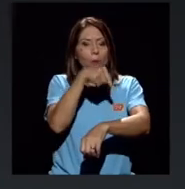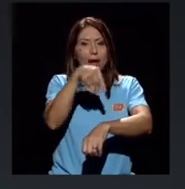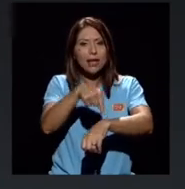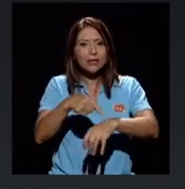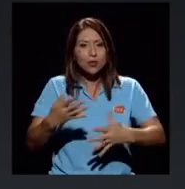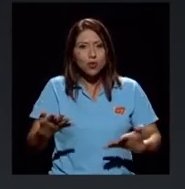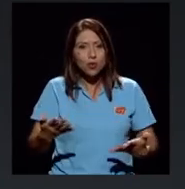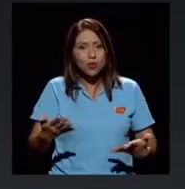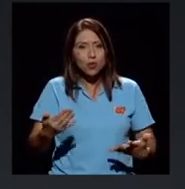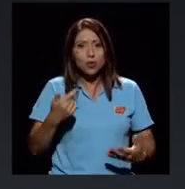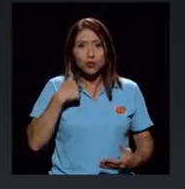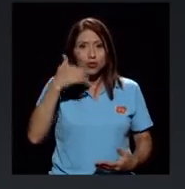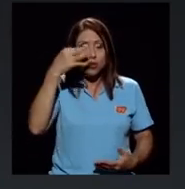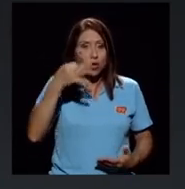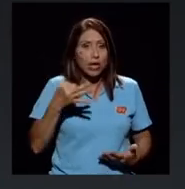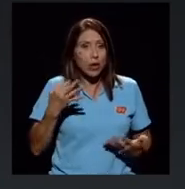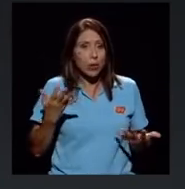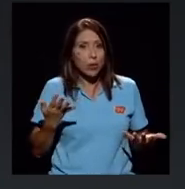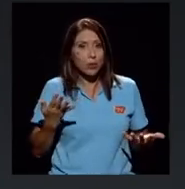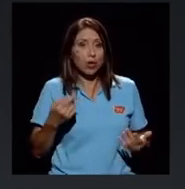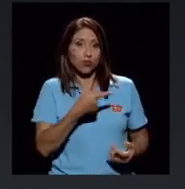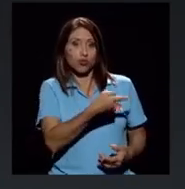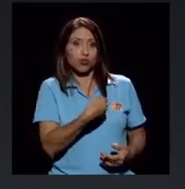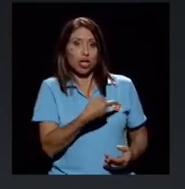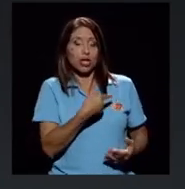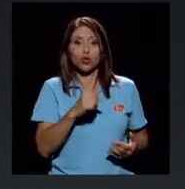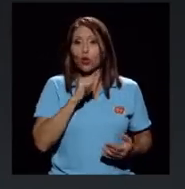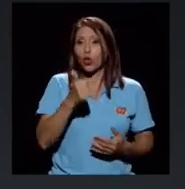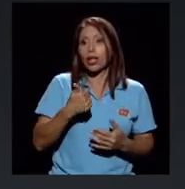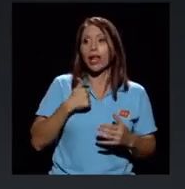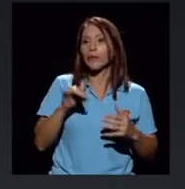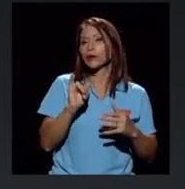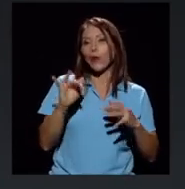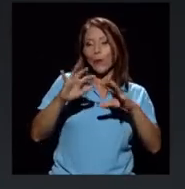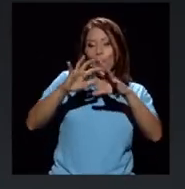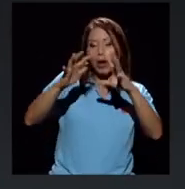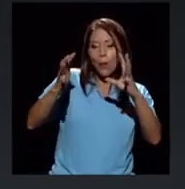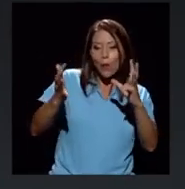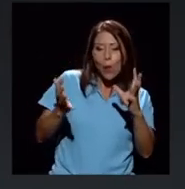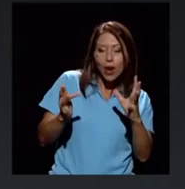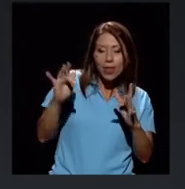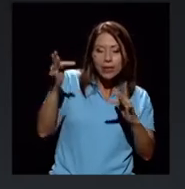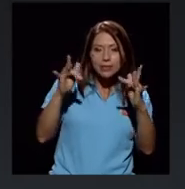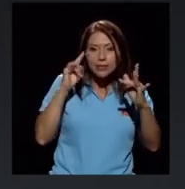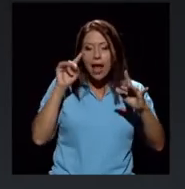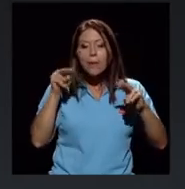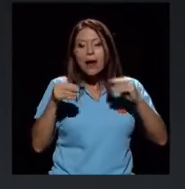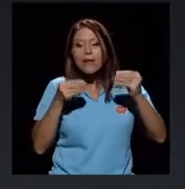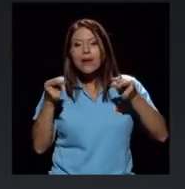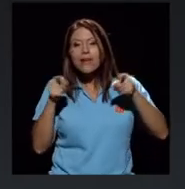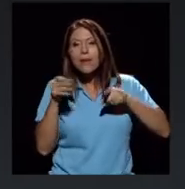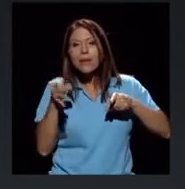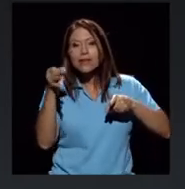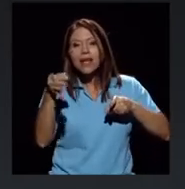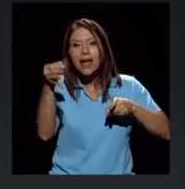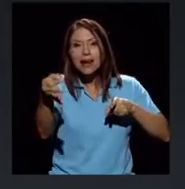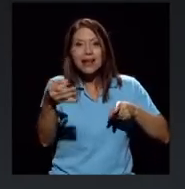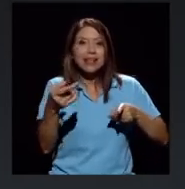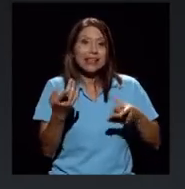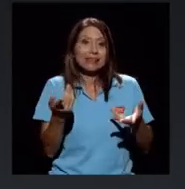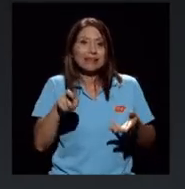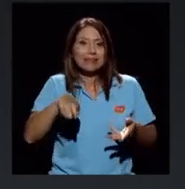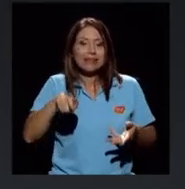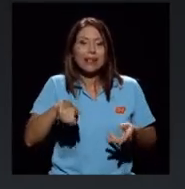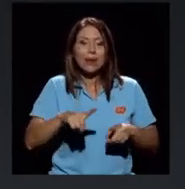yo creo que eso digo ni usted ni yo tenemos bola de cristal qué es más o menos el elemento que se requiere